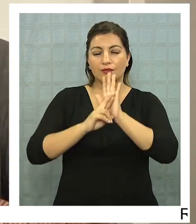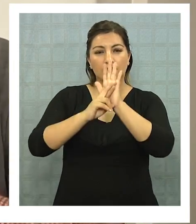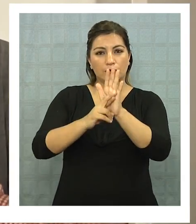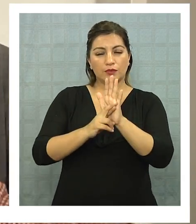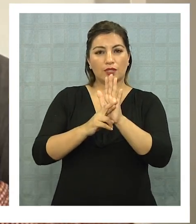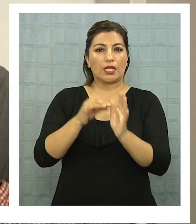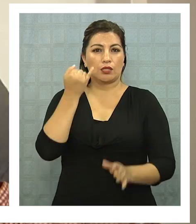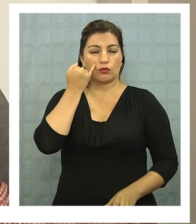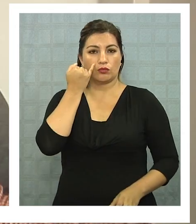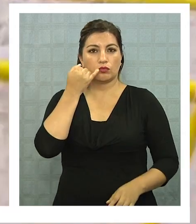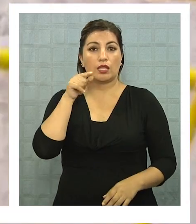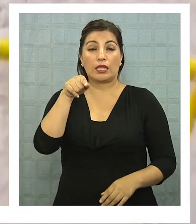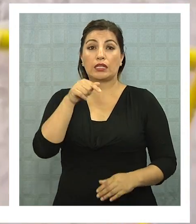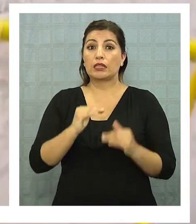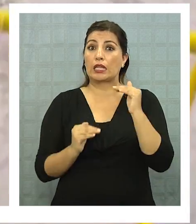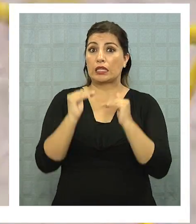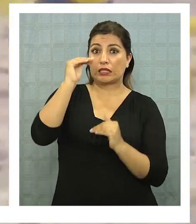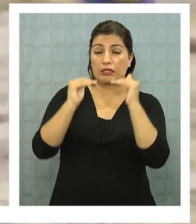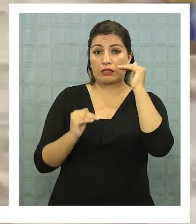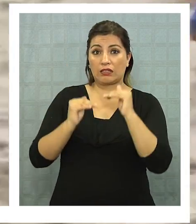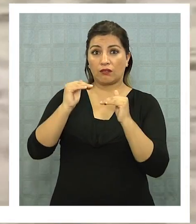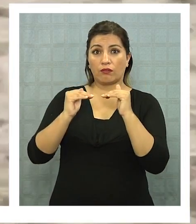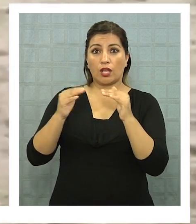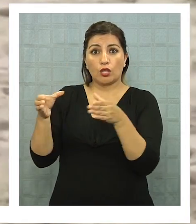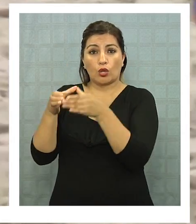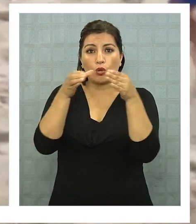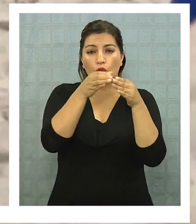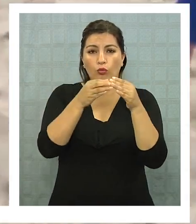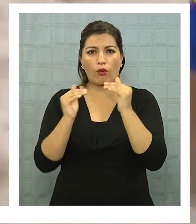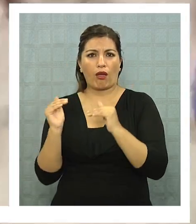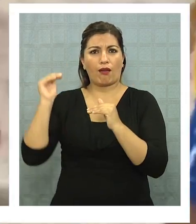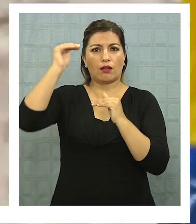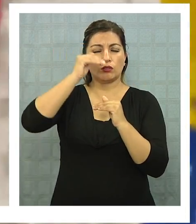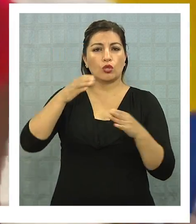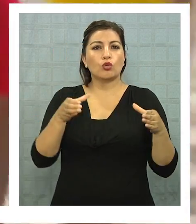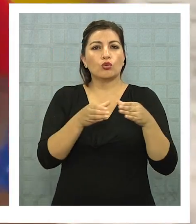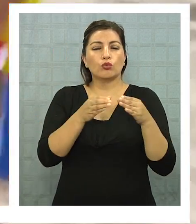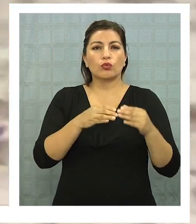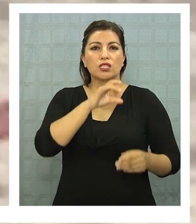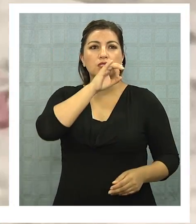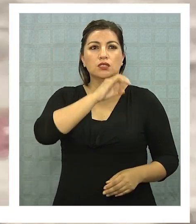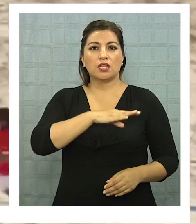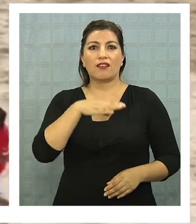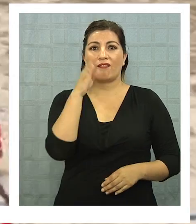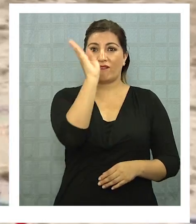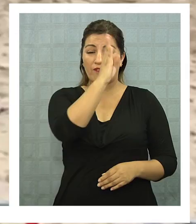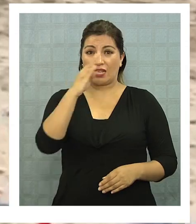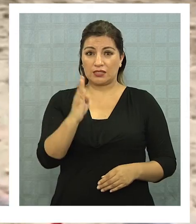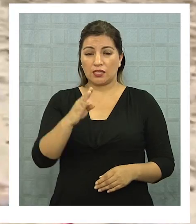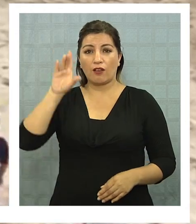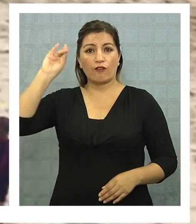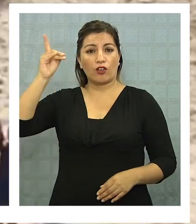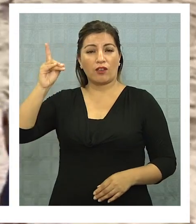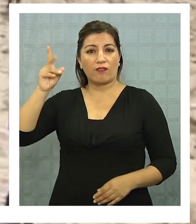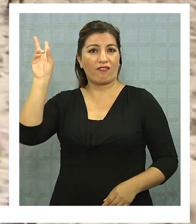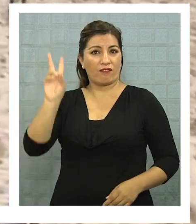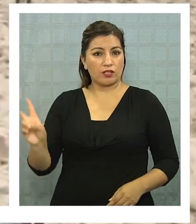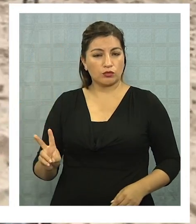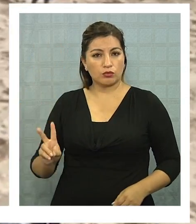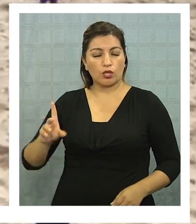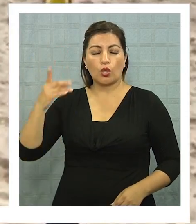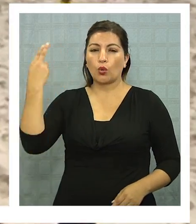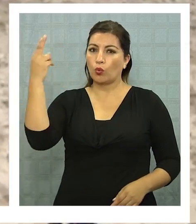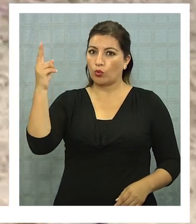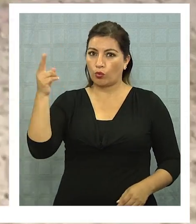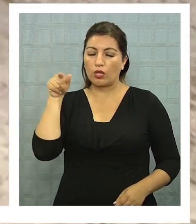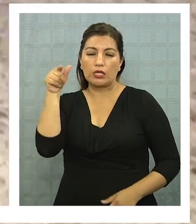representar a esta institución. El nivel de los equipos era muy alto y el grupo de Chile estuvo conformado por Brasil, Bolivia, Venezuela